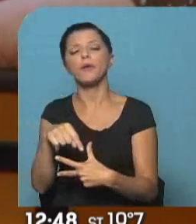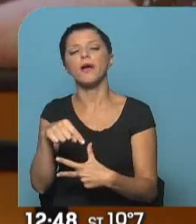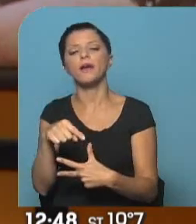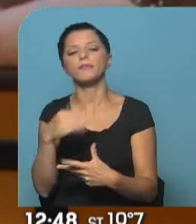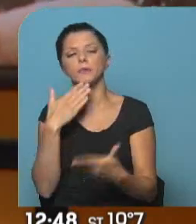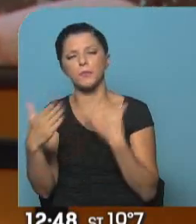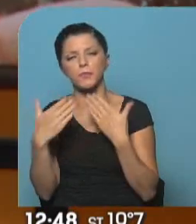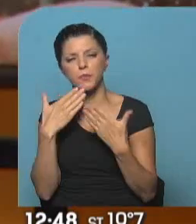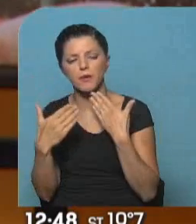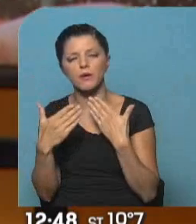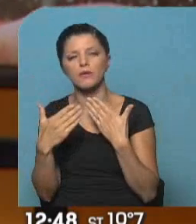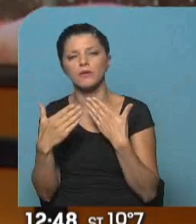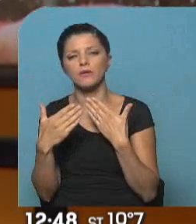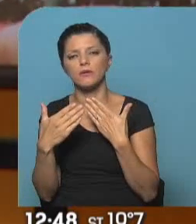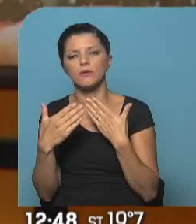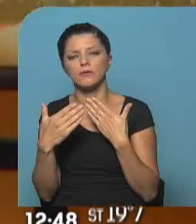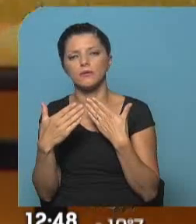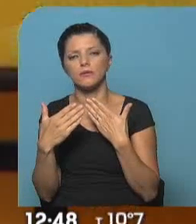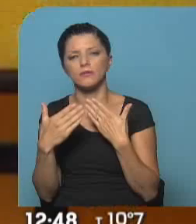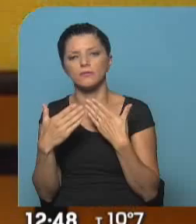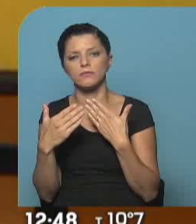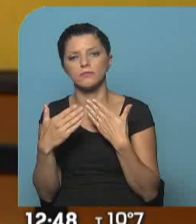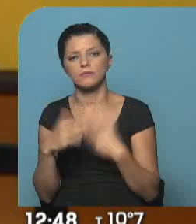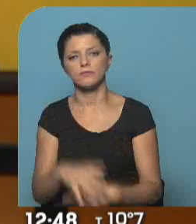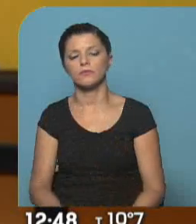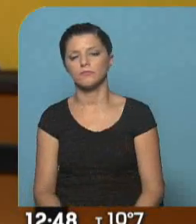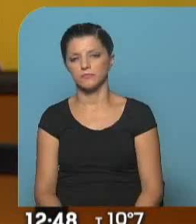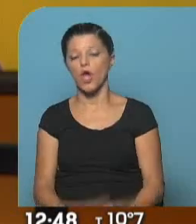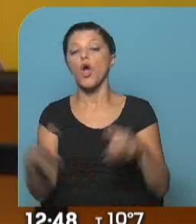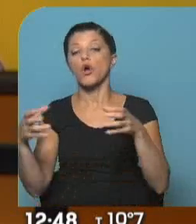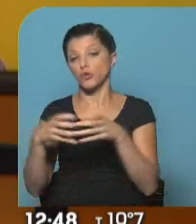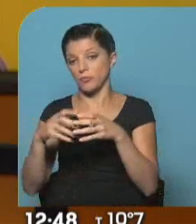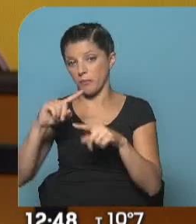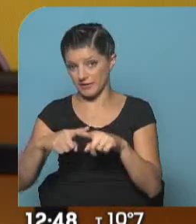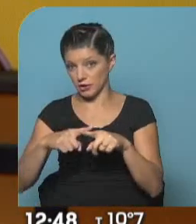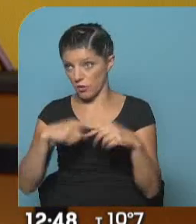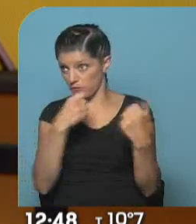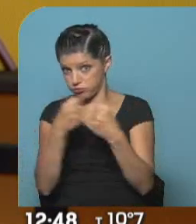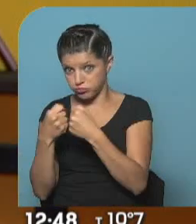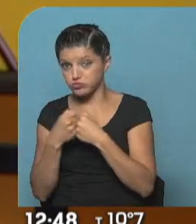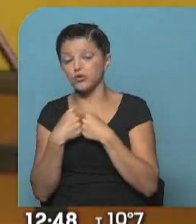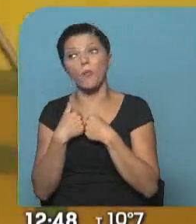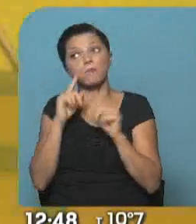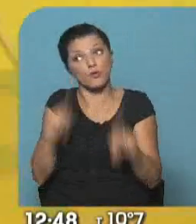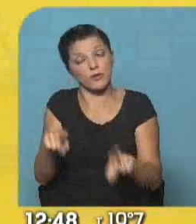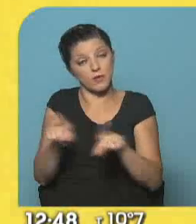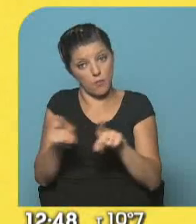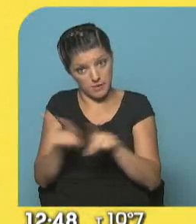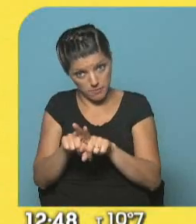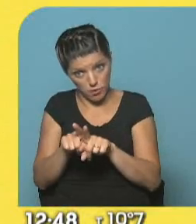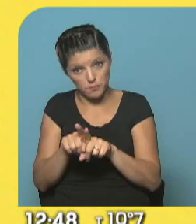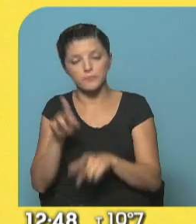discutiendo y una repetición de la gran coalición. Yo no sé si eso va a ser así. Schulz